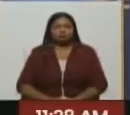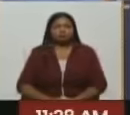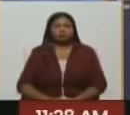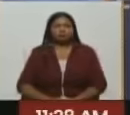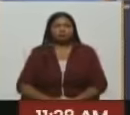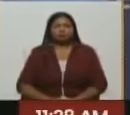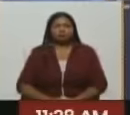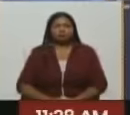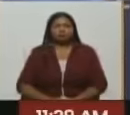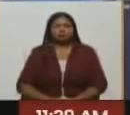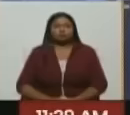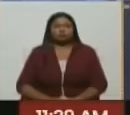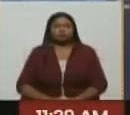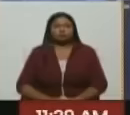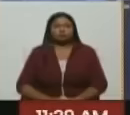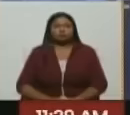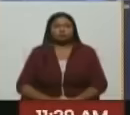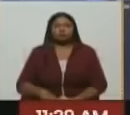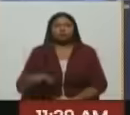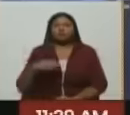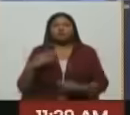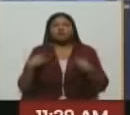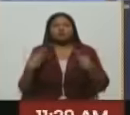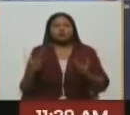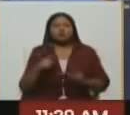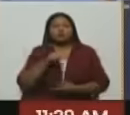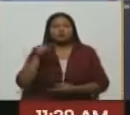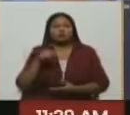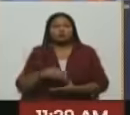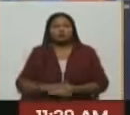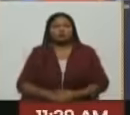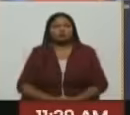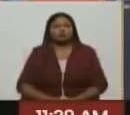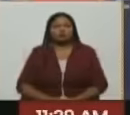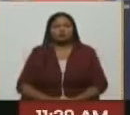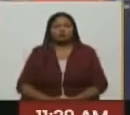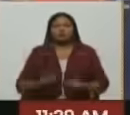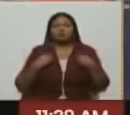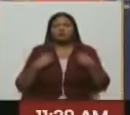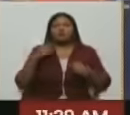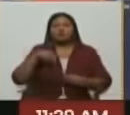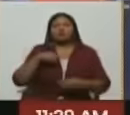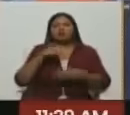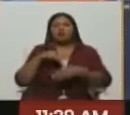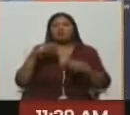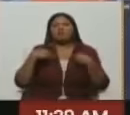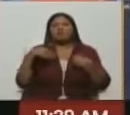¿O es que no viven allá ustedes? ¿O viven aquí?